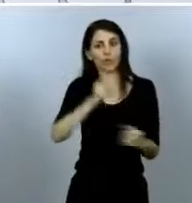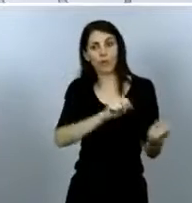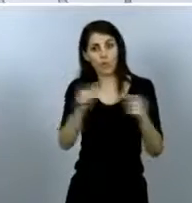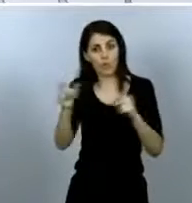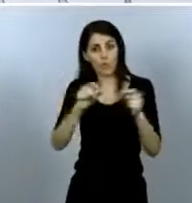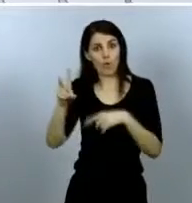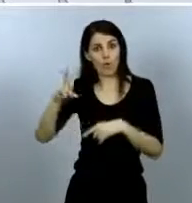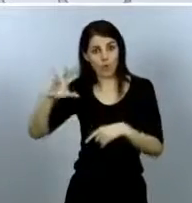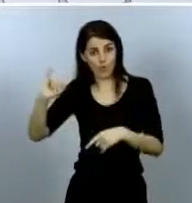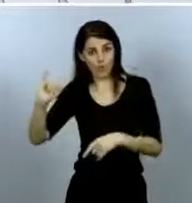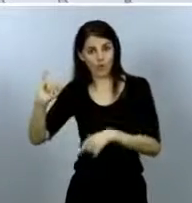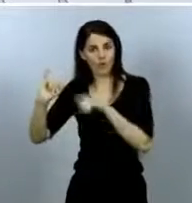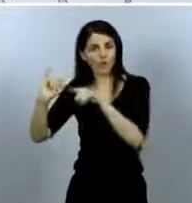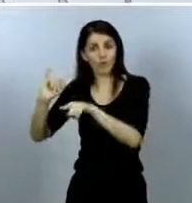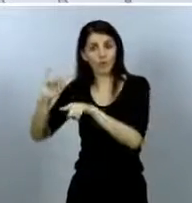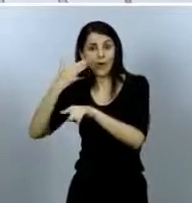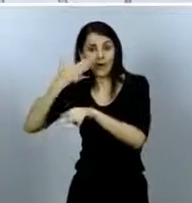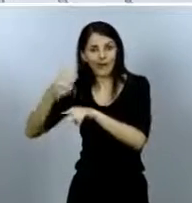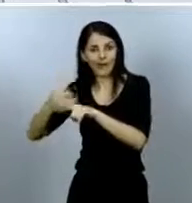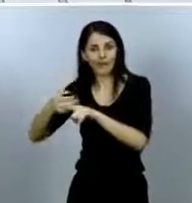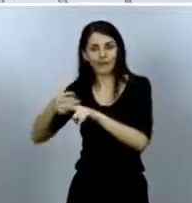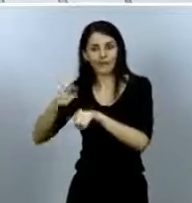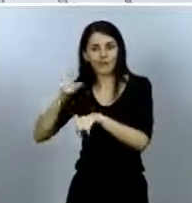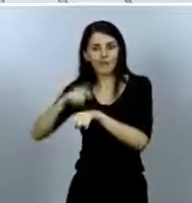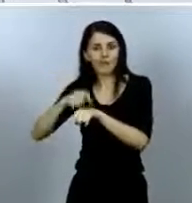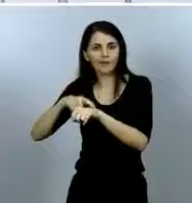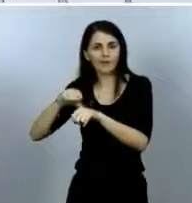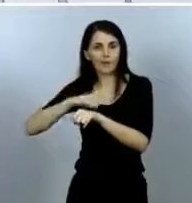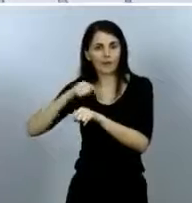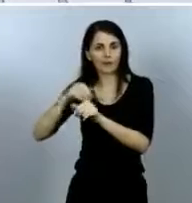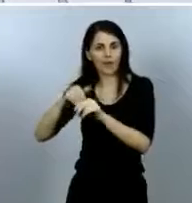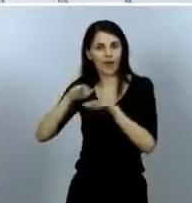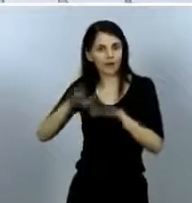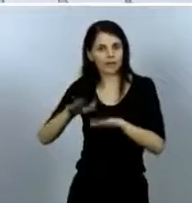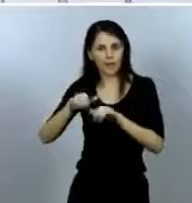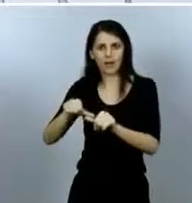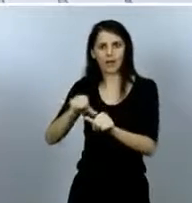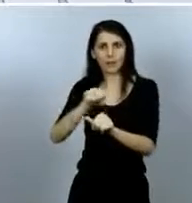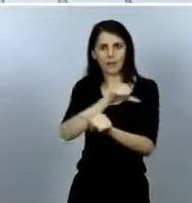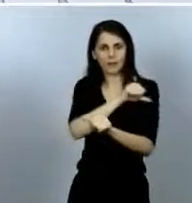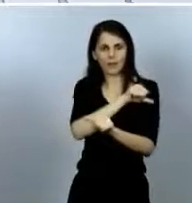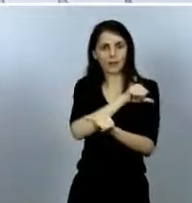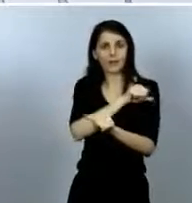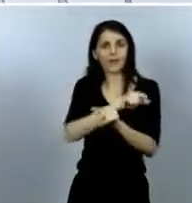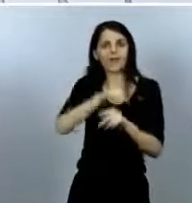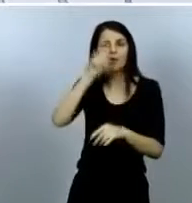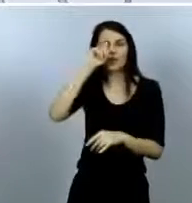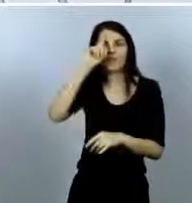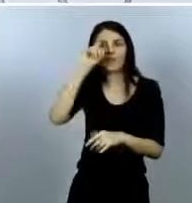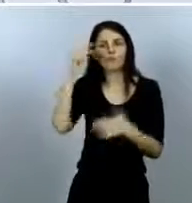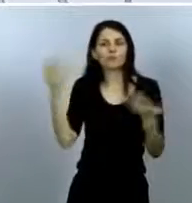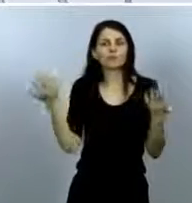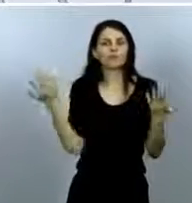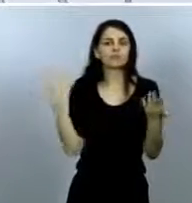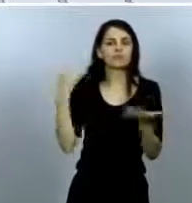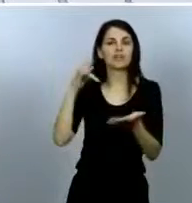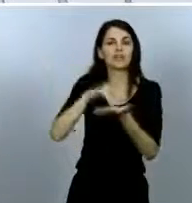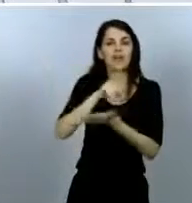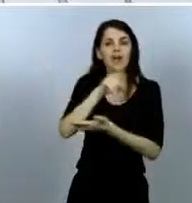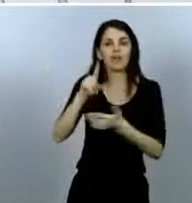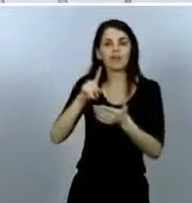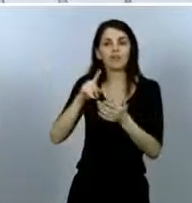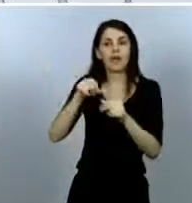hospitalizados y que han podido fallecer ayer antes de ayer o en cualquier día después del día 11 estos fallecidos